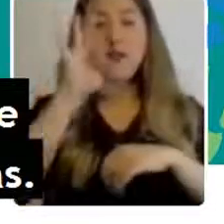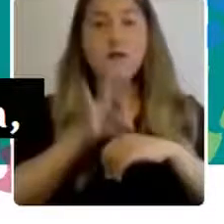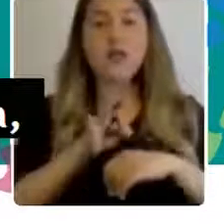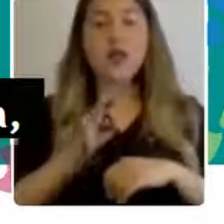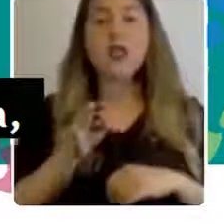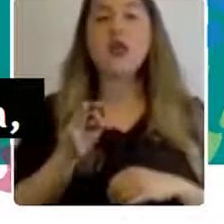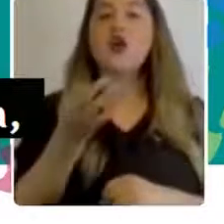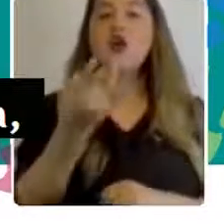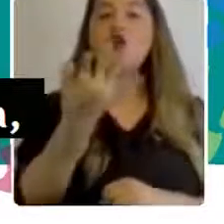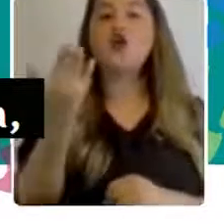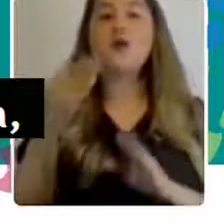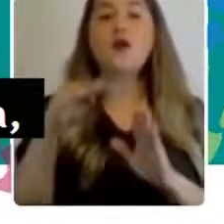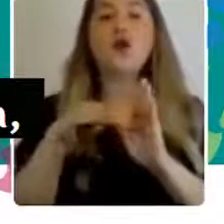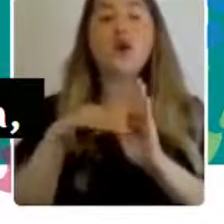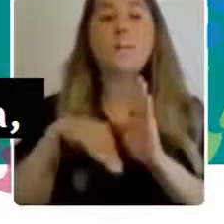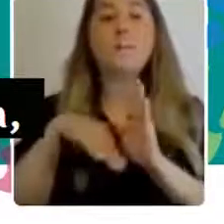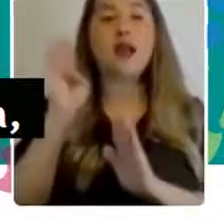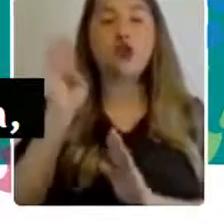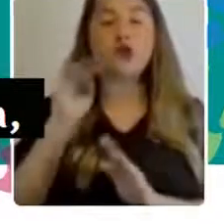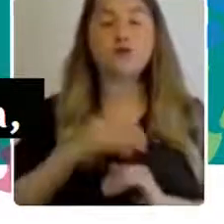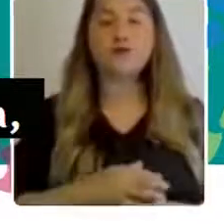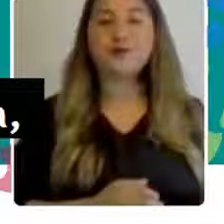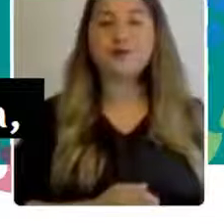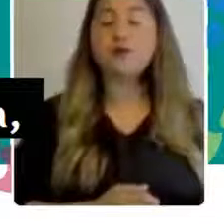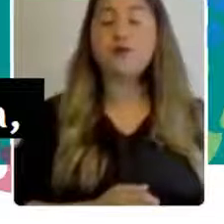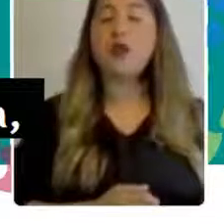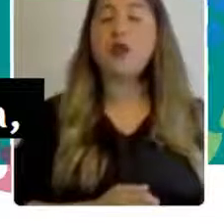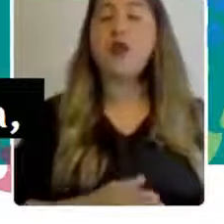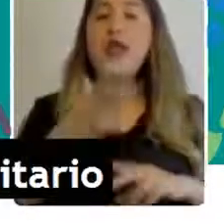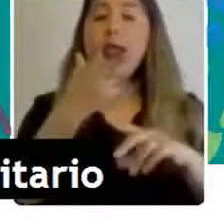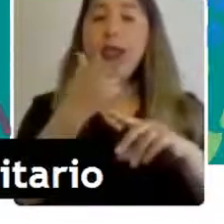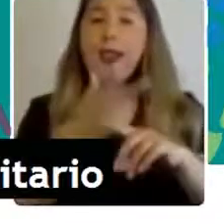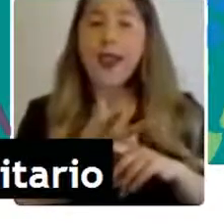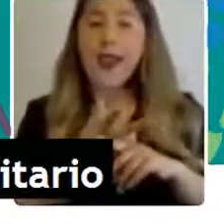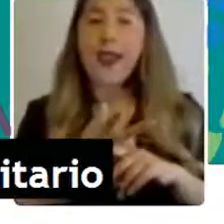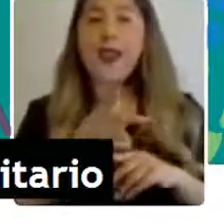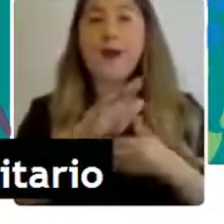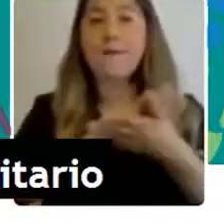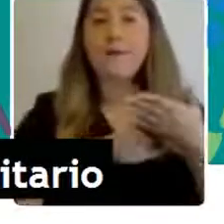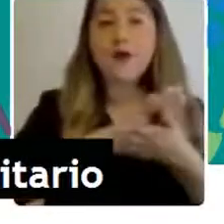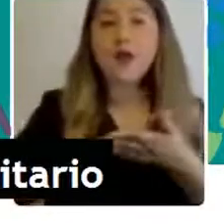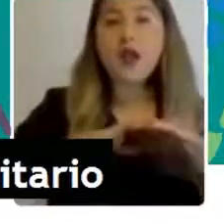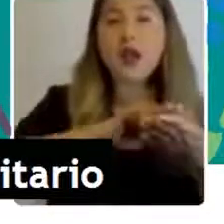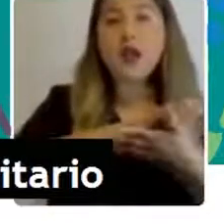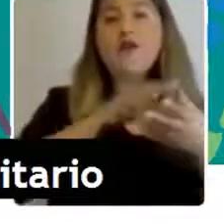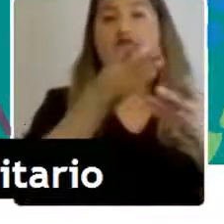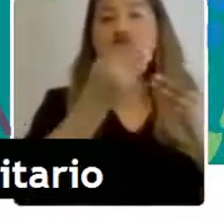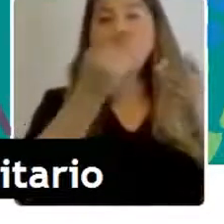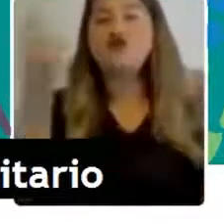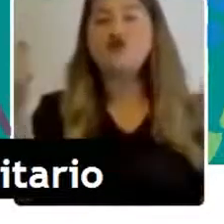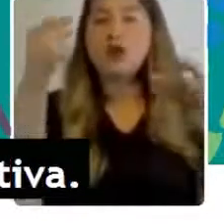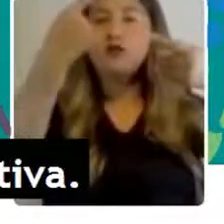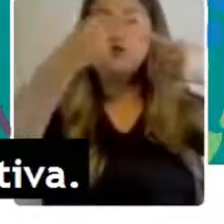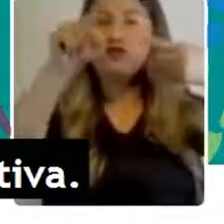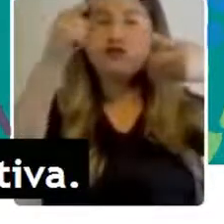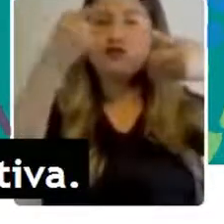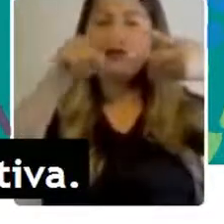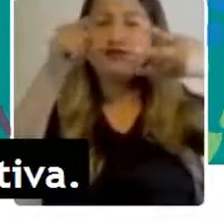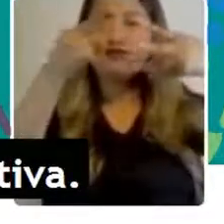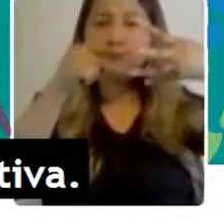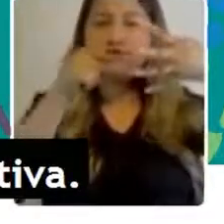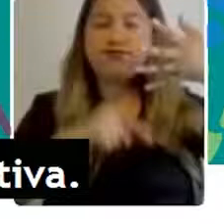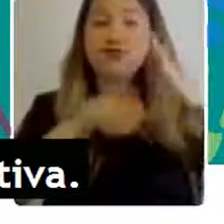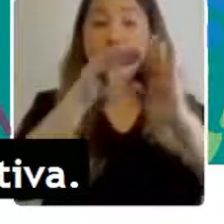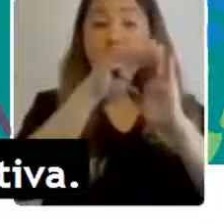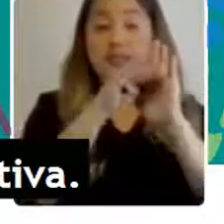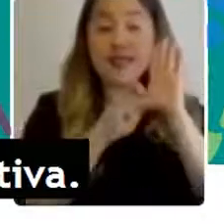especializadas. La mucopolisacaridosis, la tirosinemia, enfermedades de Gaucher, Fabry, Huntington, el angioedema hereditario y algunos